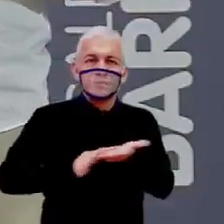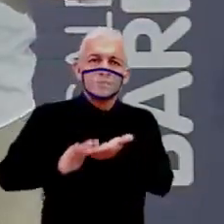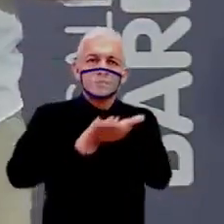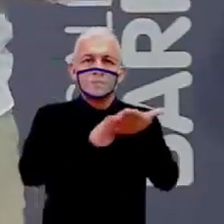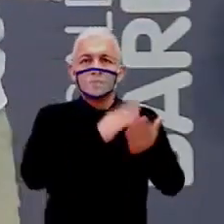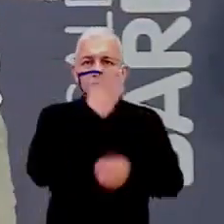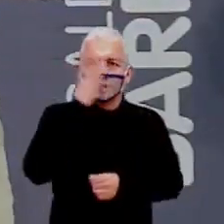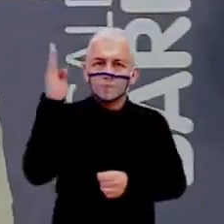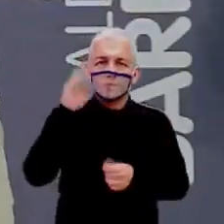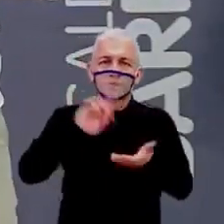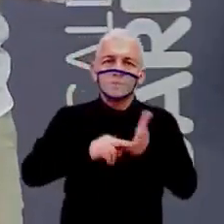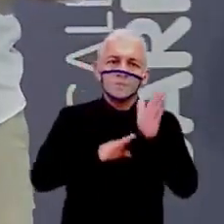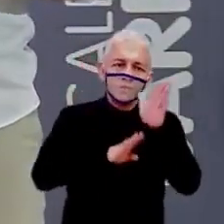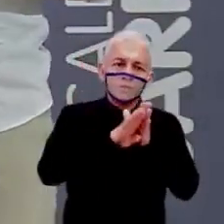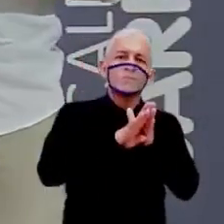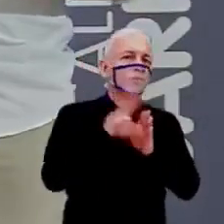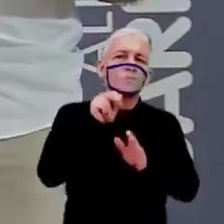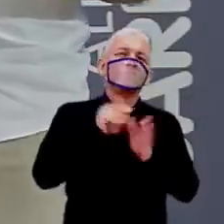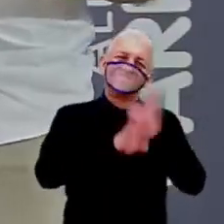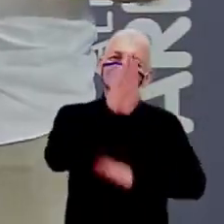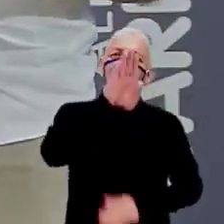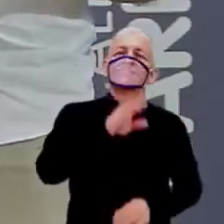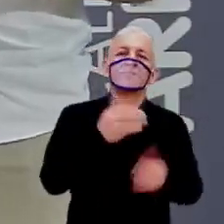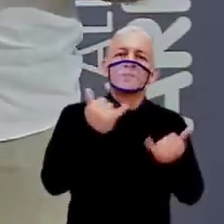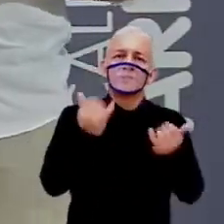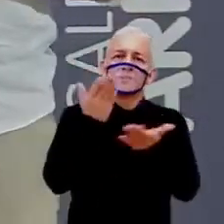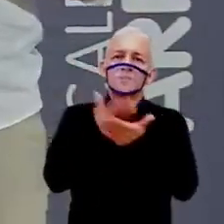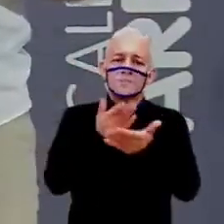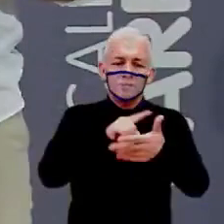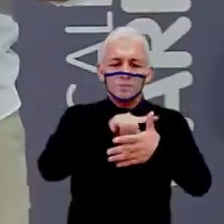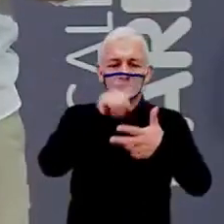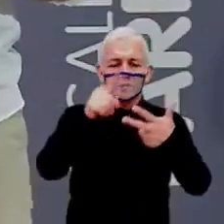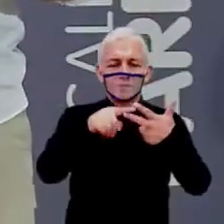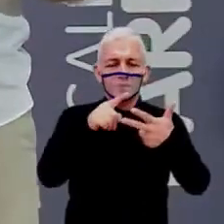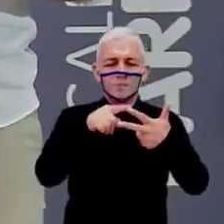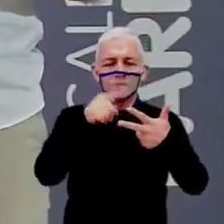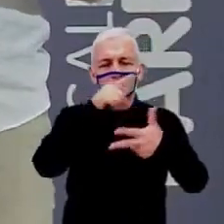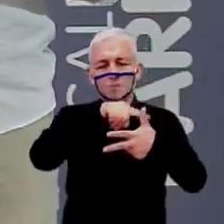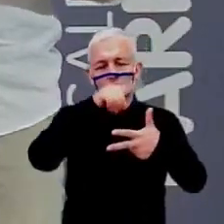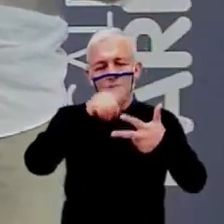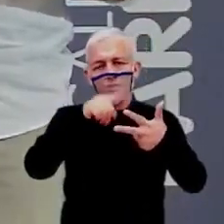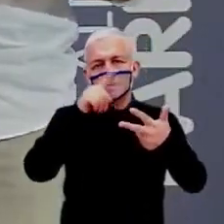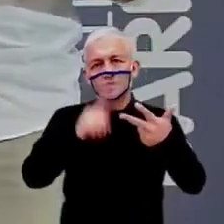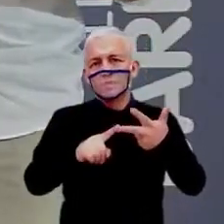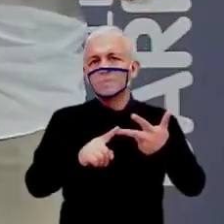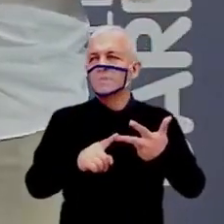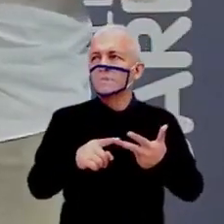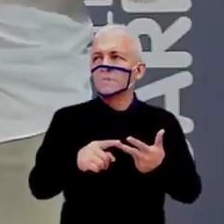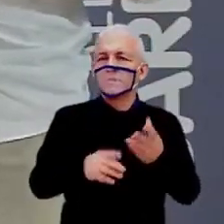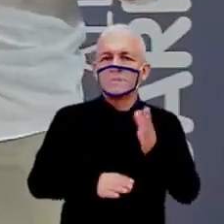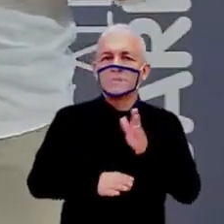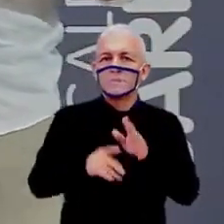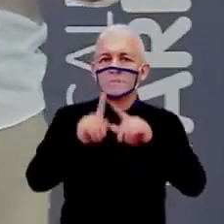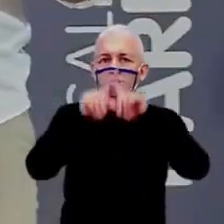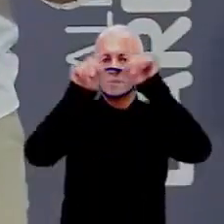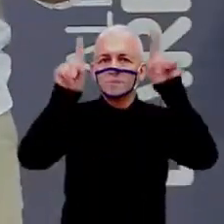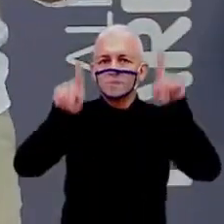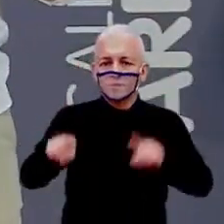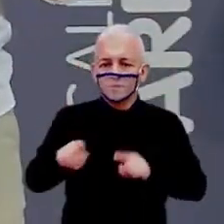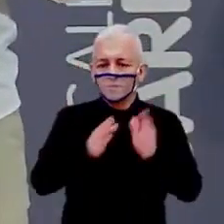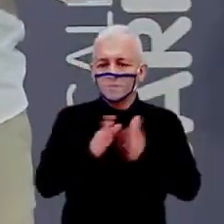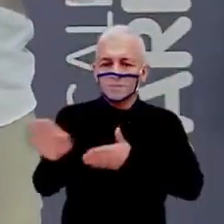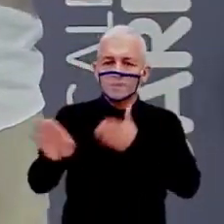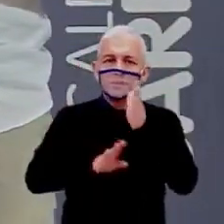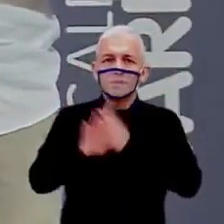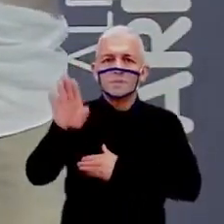Barranquilla, por supuesto, no se detiene y seguimos planteando los 5 proyectos grandes del 2021. Y en el marco del plan de desarrollo,